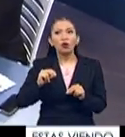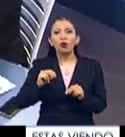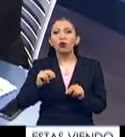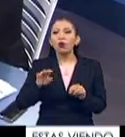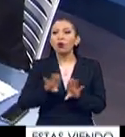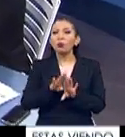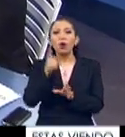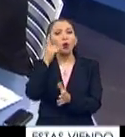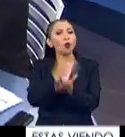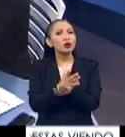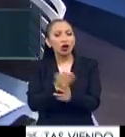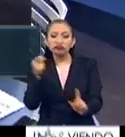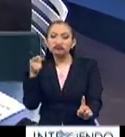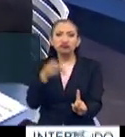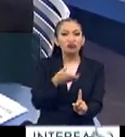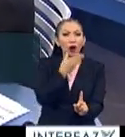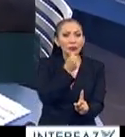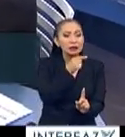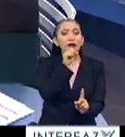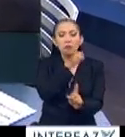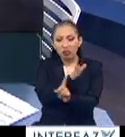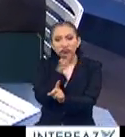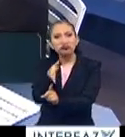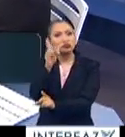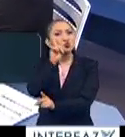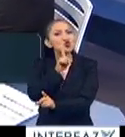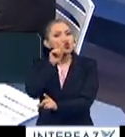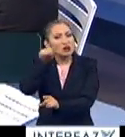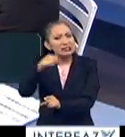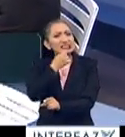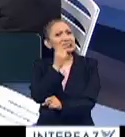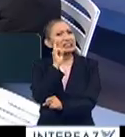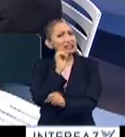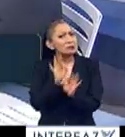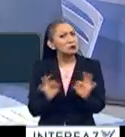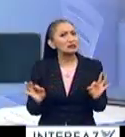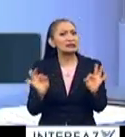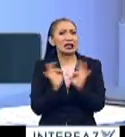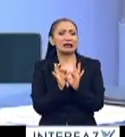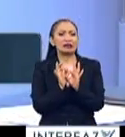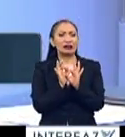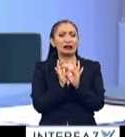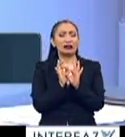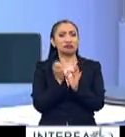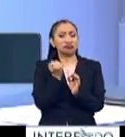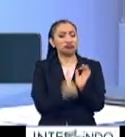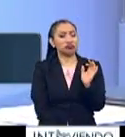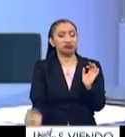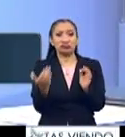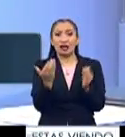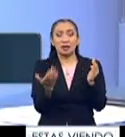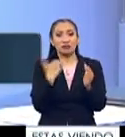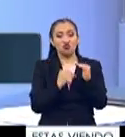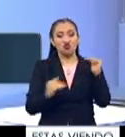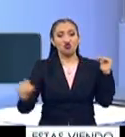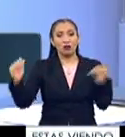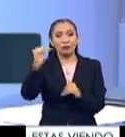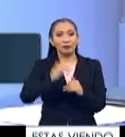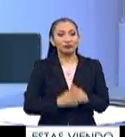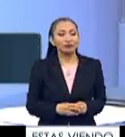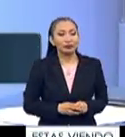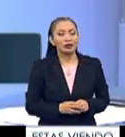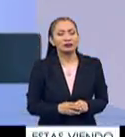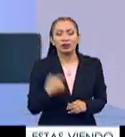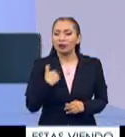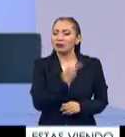que no sea únicamente redirigido a los hombres, ¿no? Las mujeres, es fundamental que también se logre. Y además, creo que tiene un talento que a veces nos rebasa. Sí,